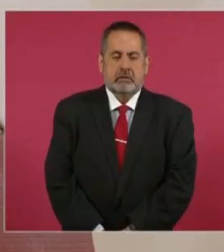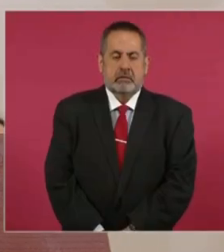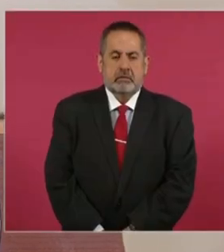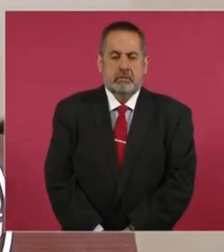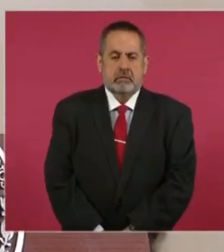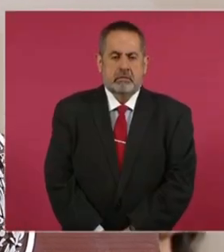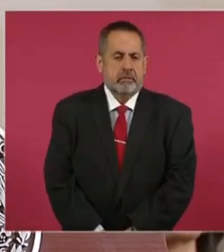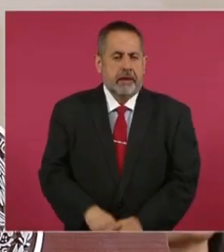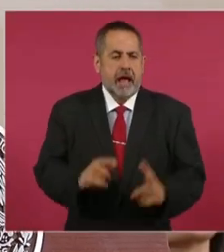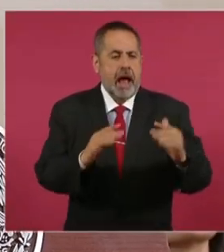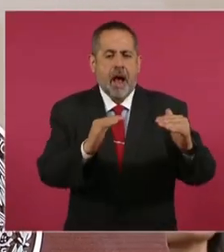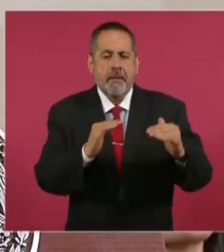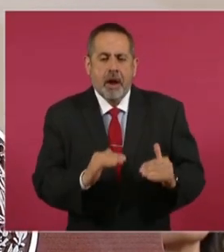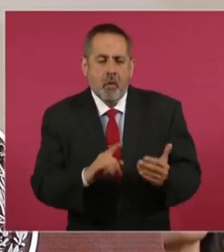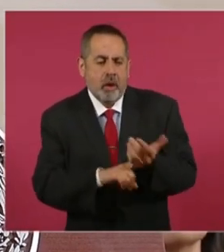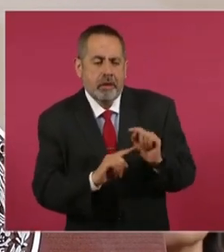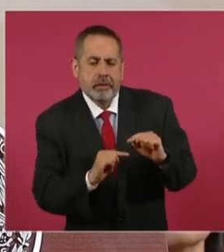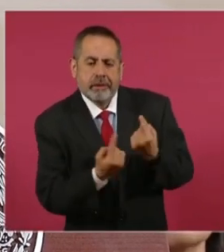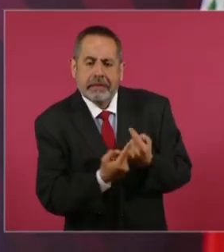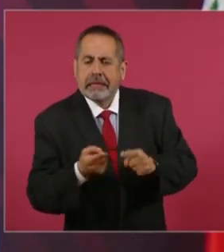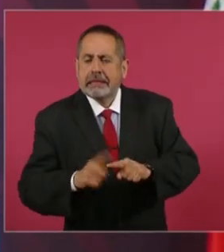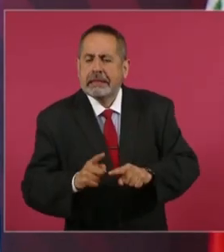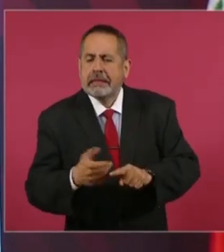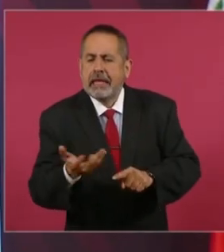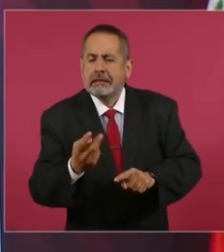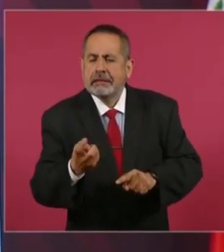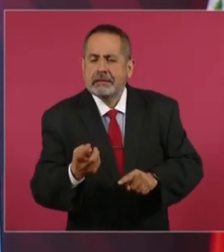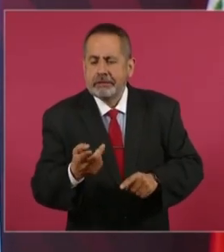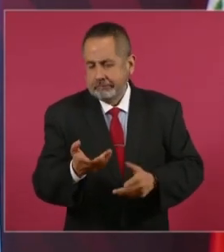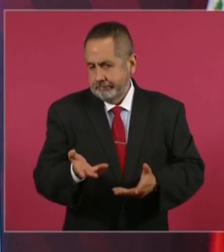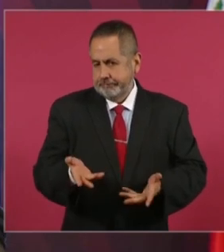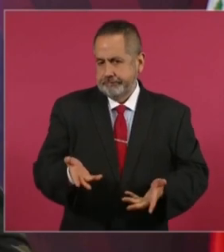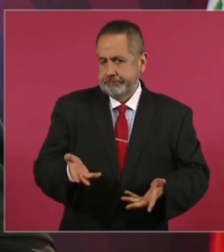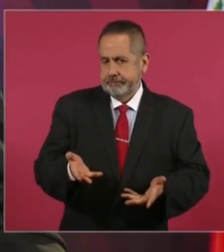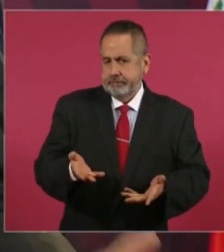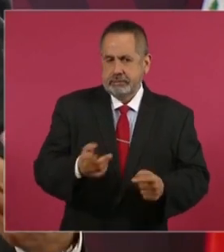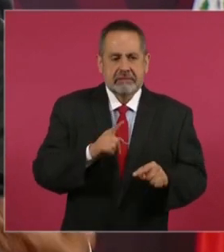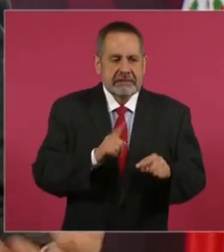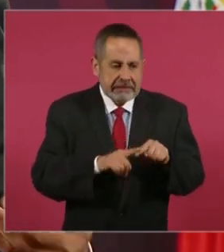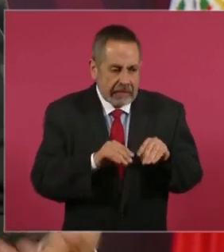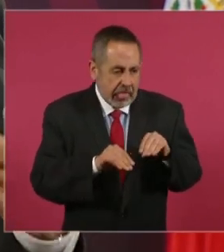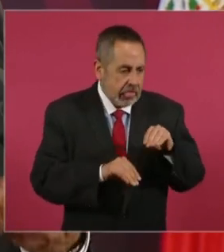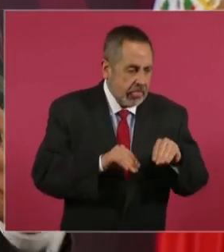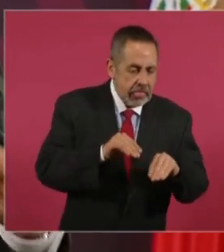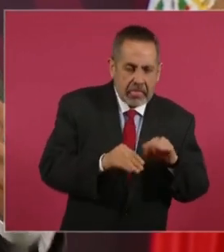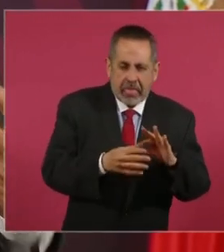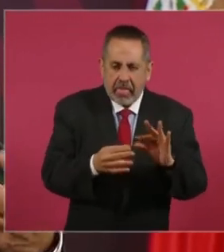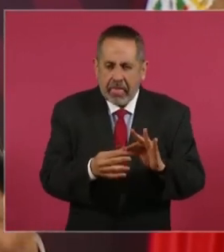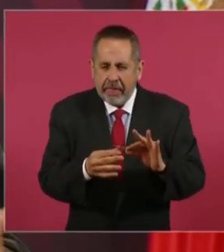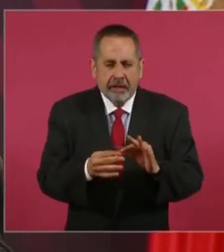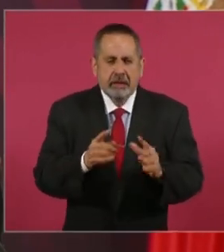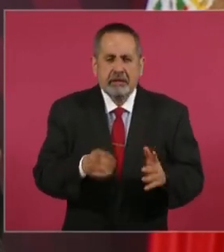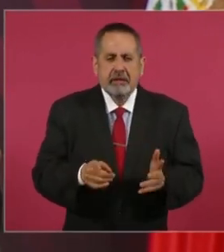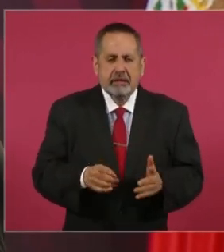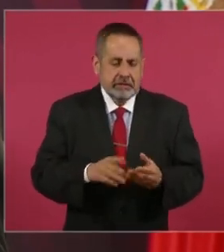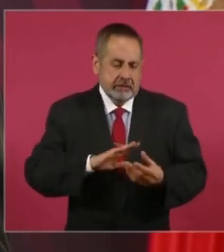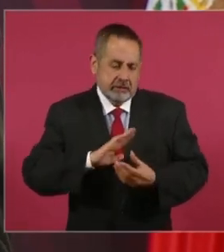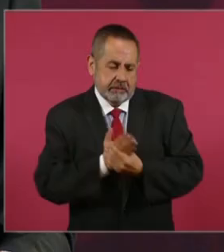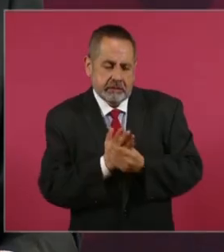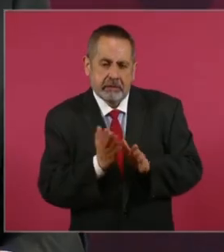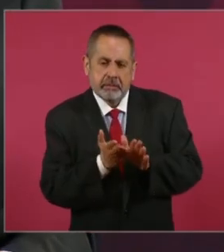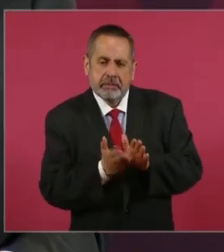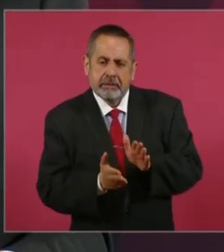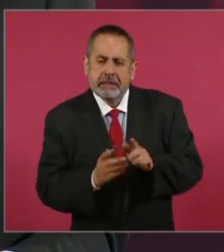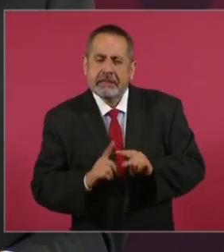hizo eso?, ¿quién armó ese expediente?